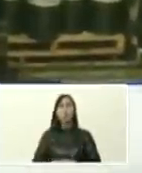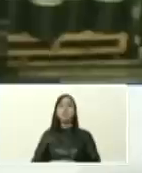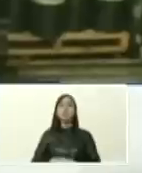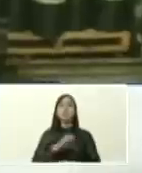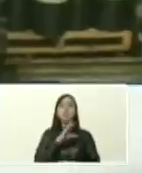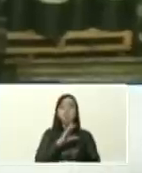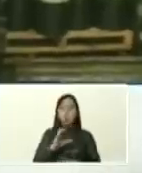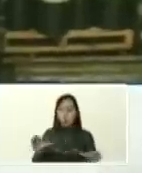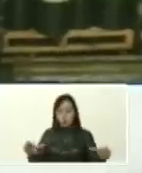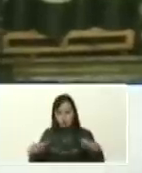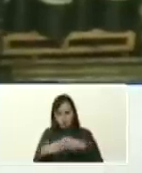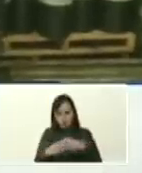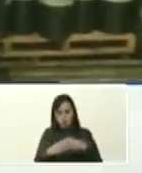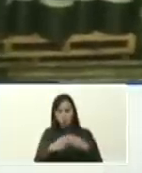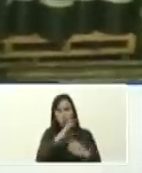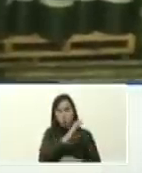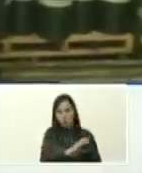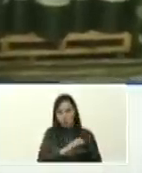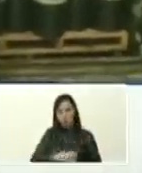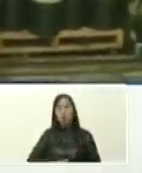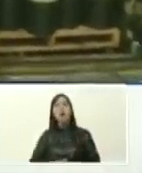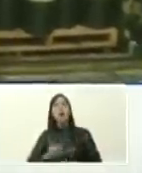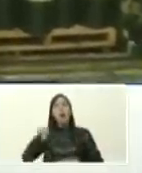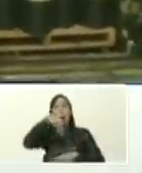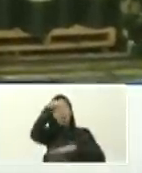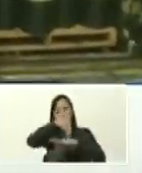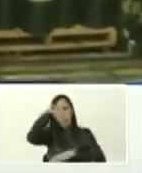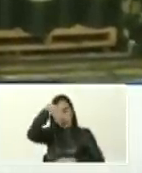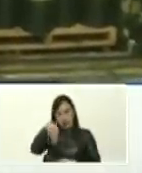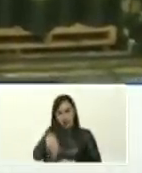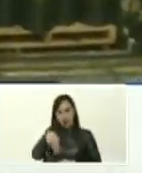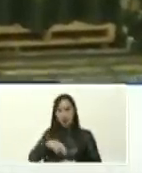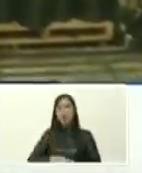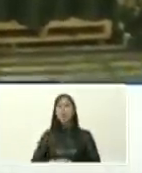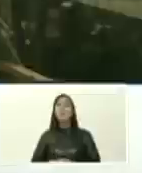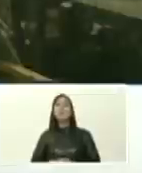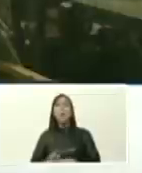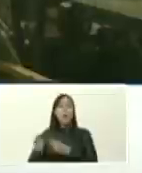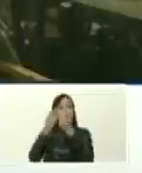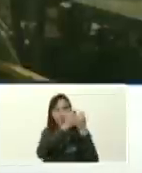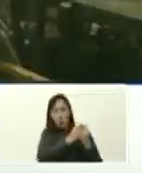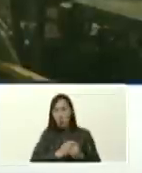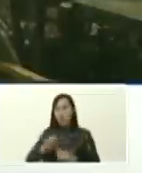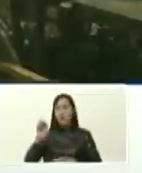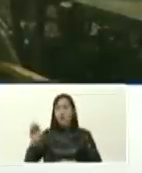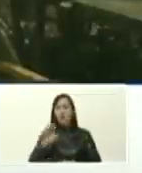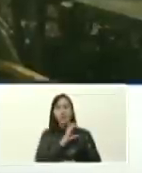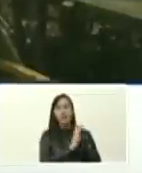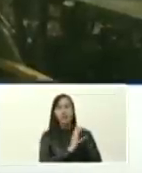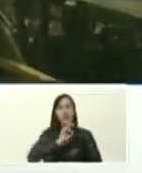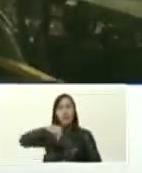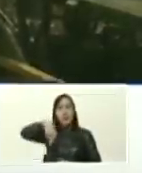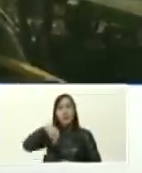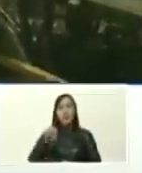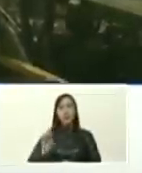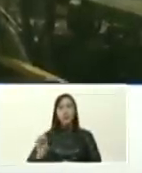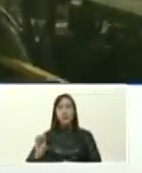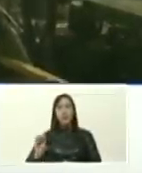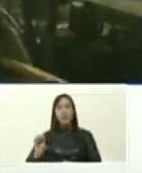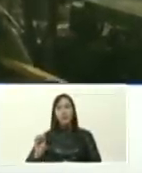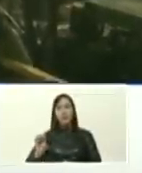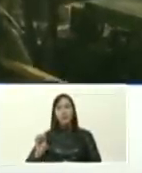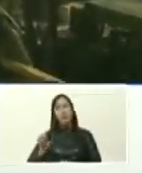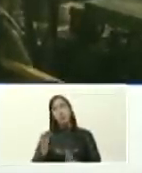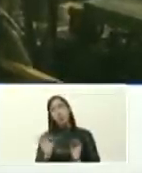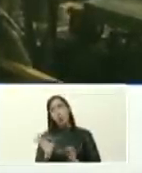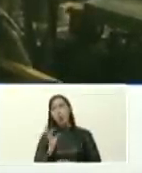Consejo C, Nacional N, de Economía, ¿verdad? Habría que ponerle Economía